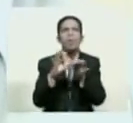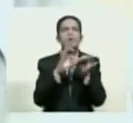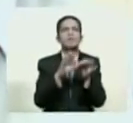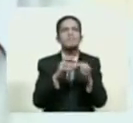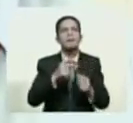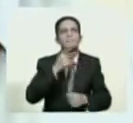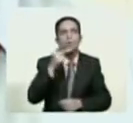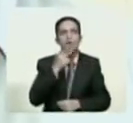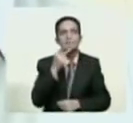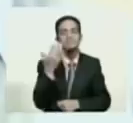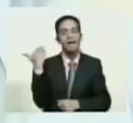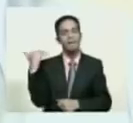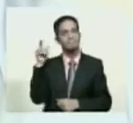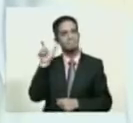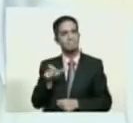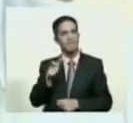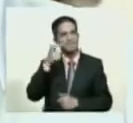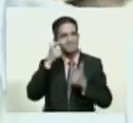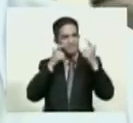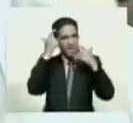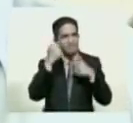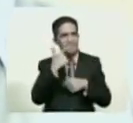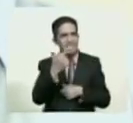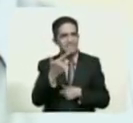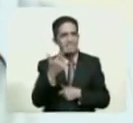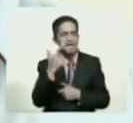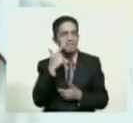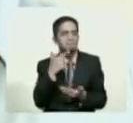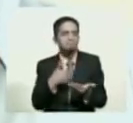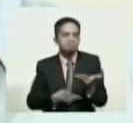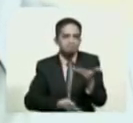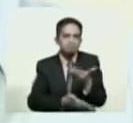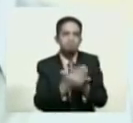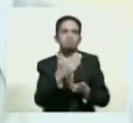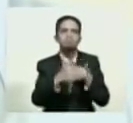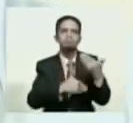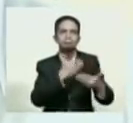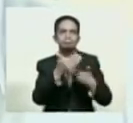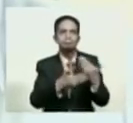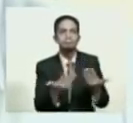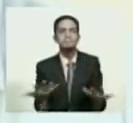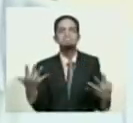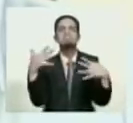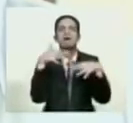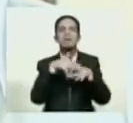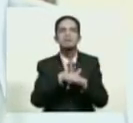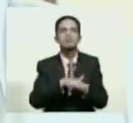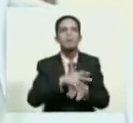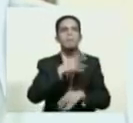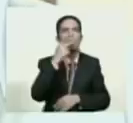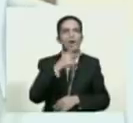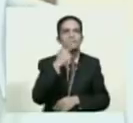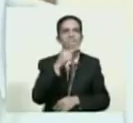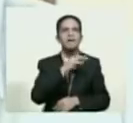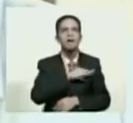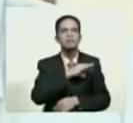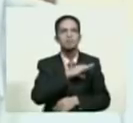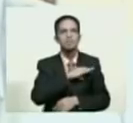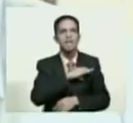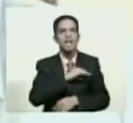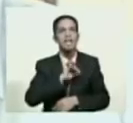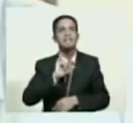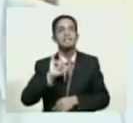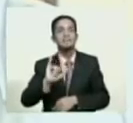como decía Chávez, que va adelante, y por supuesto la integración económica y social de nuestros pueblos. Y articular, pues, todo lo que es